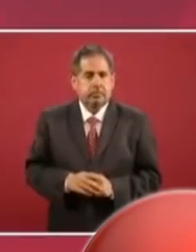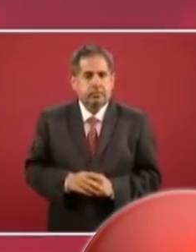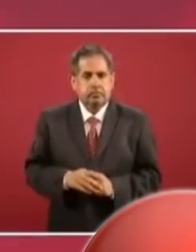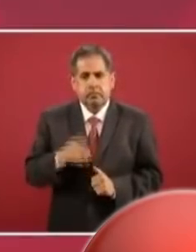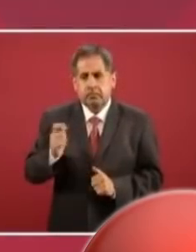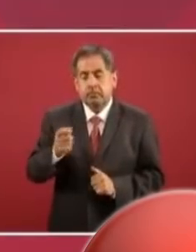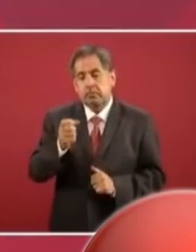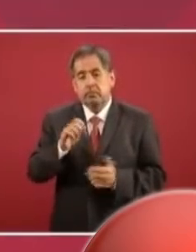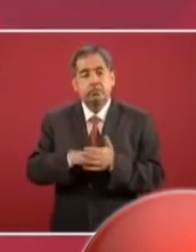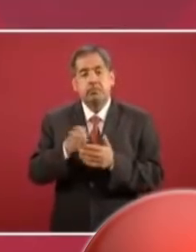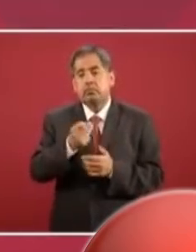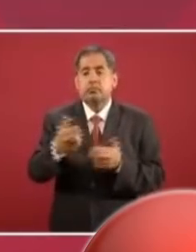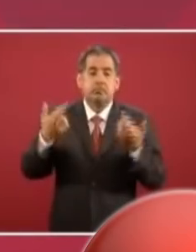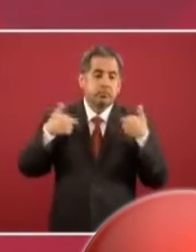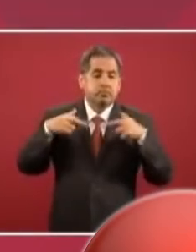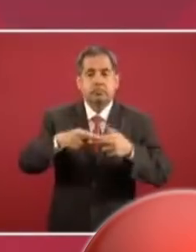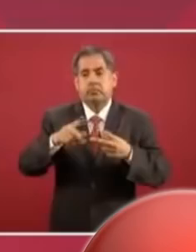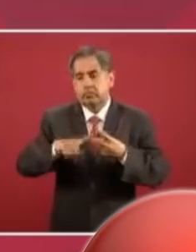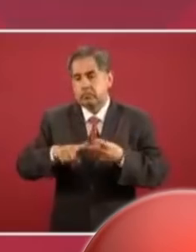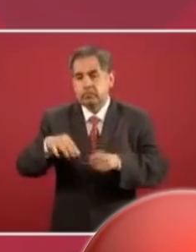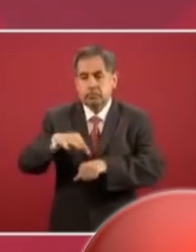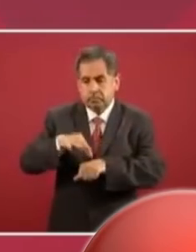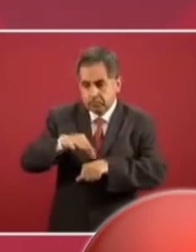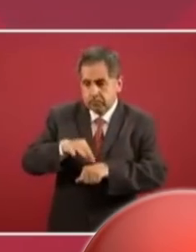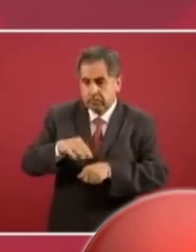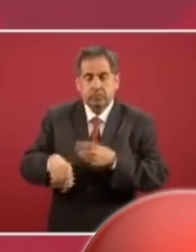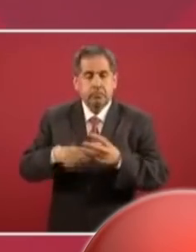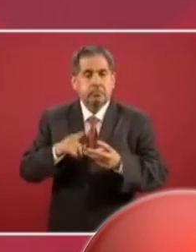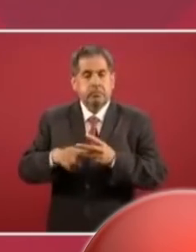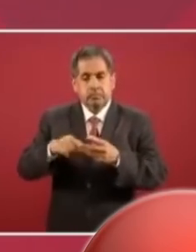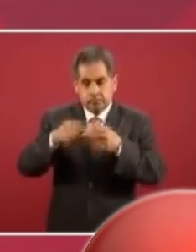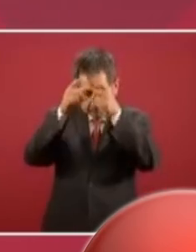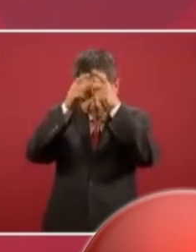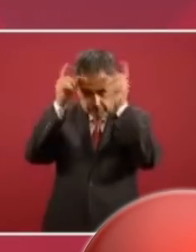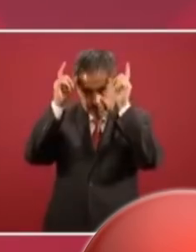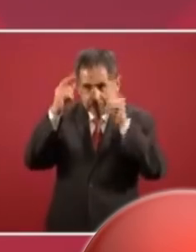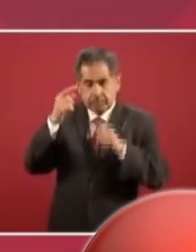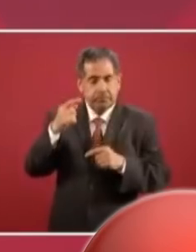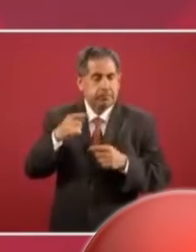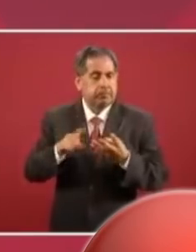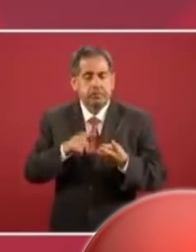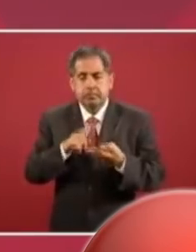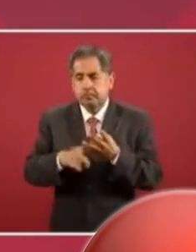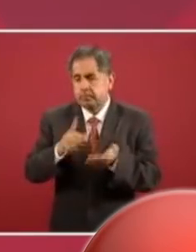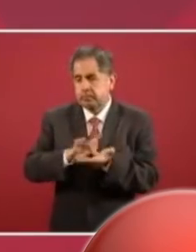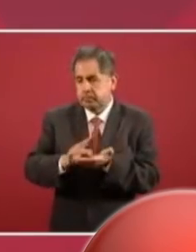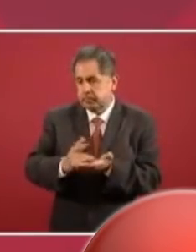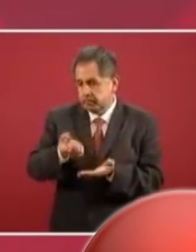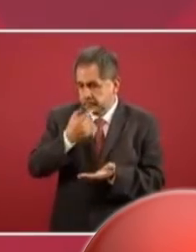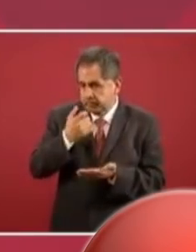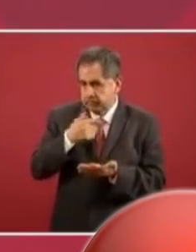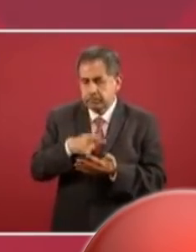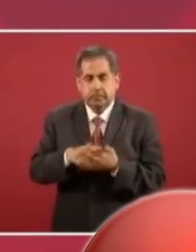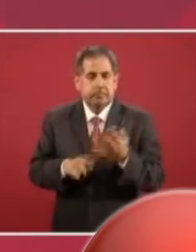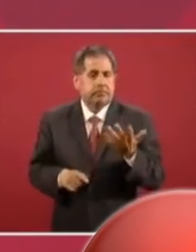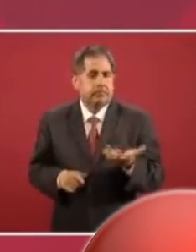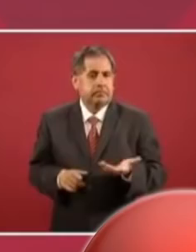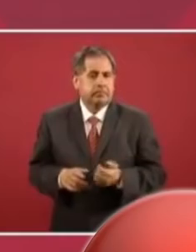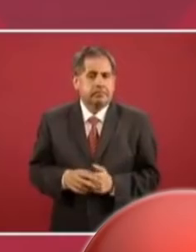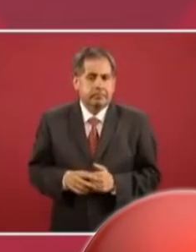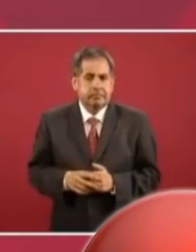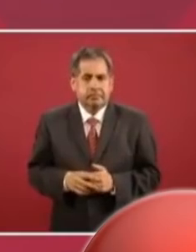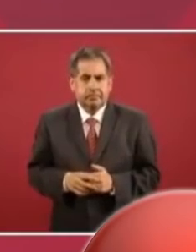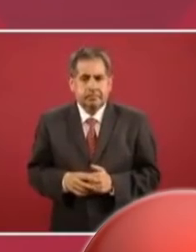los maestros, los médicos, las enfermeras, las medicinas,